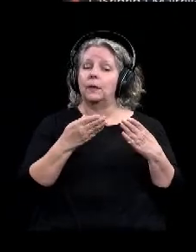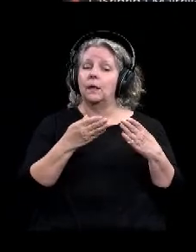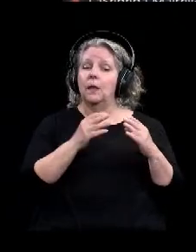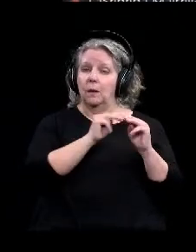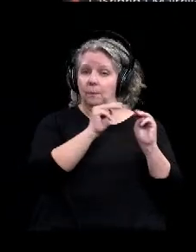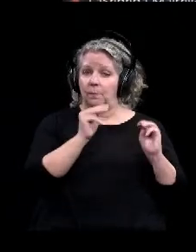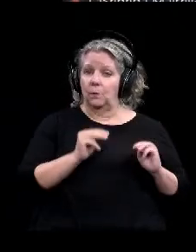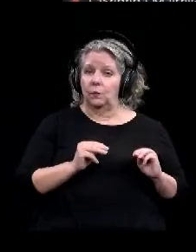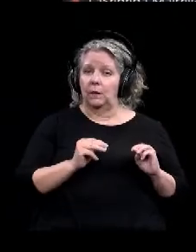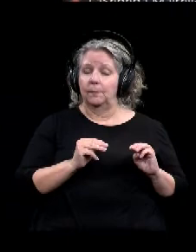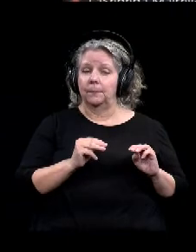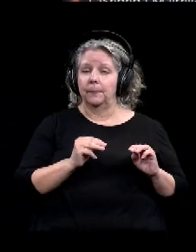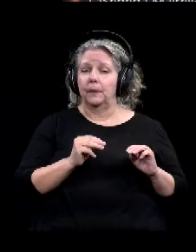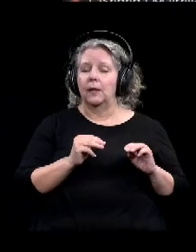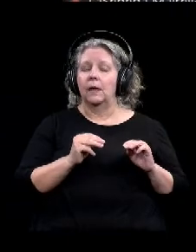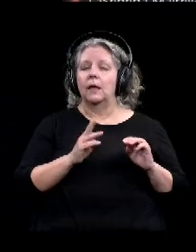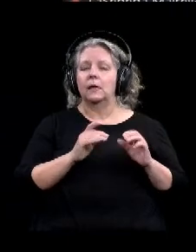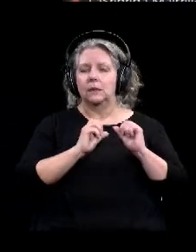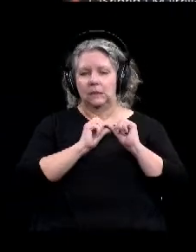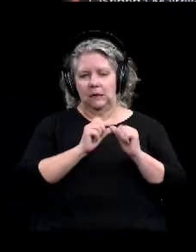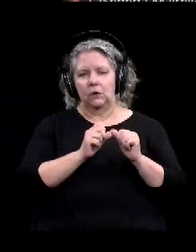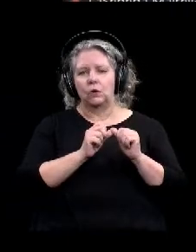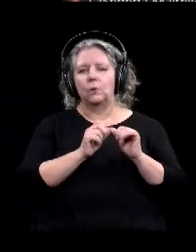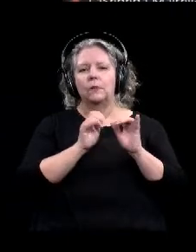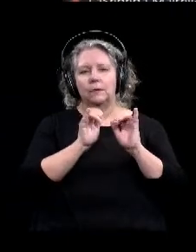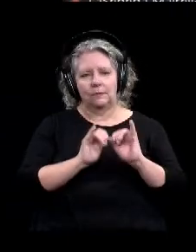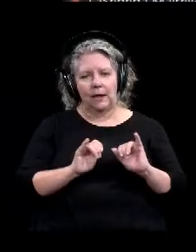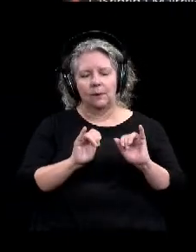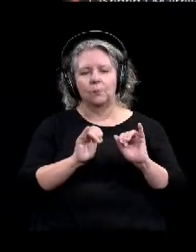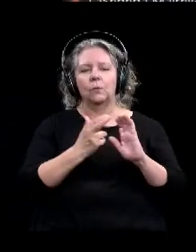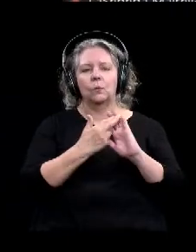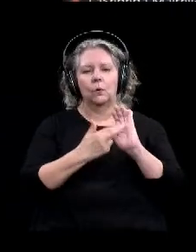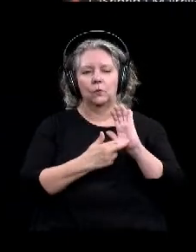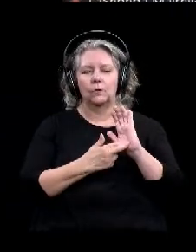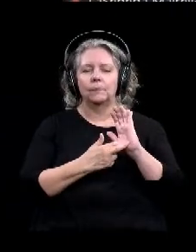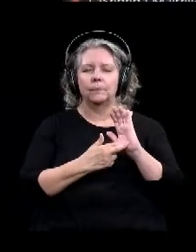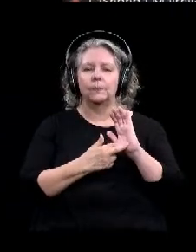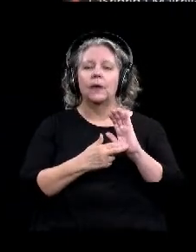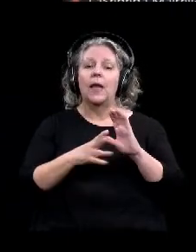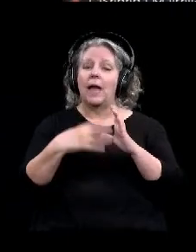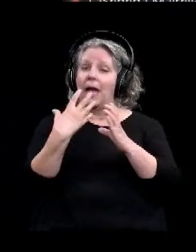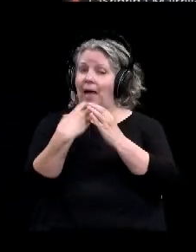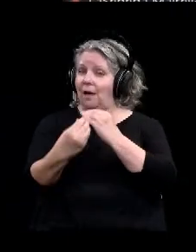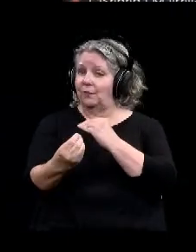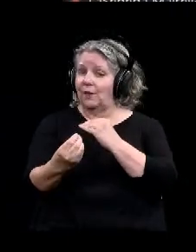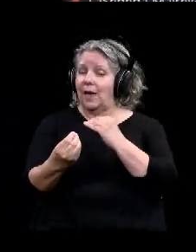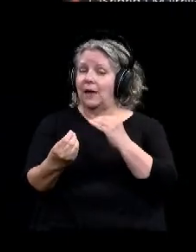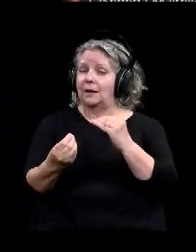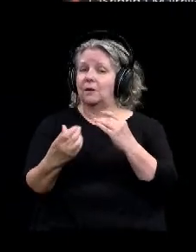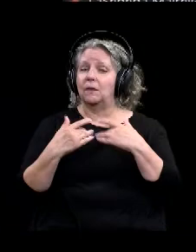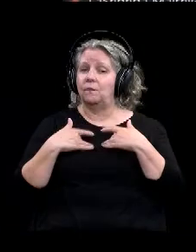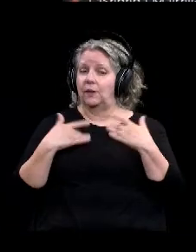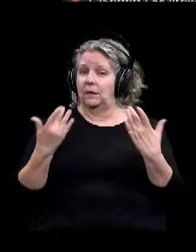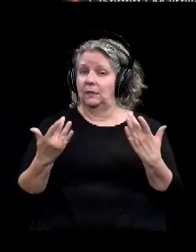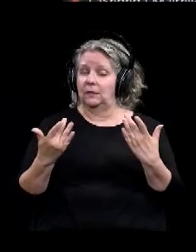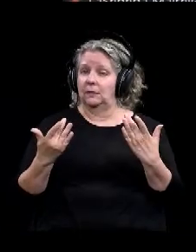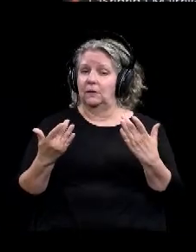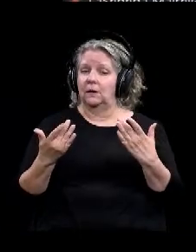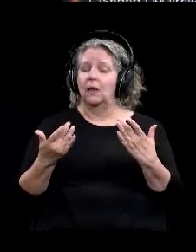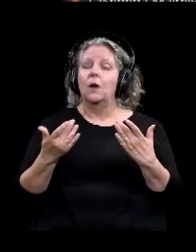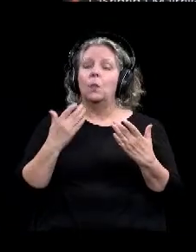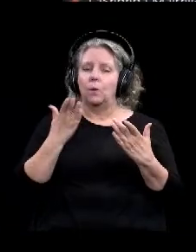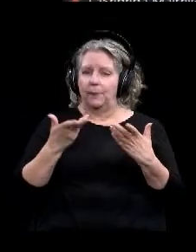van a continuar así como se han estado con algunas restricciones y algunas restricciones convenciones